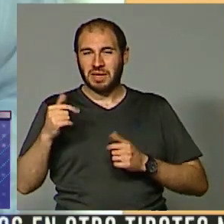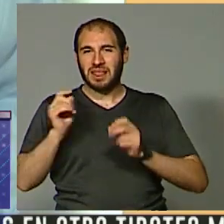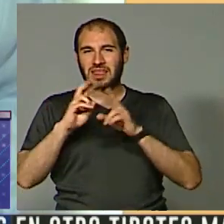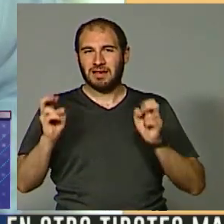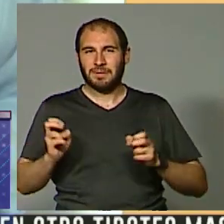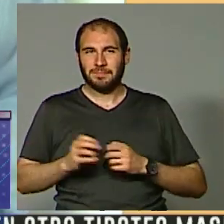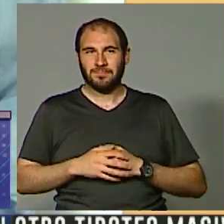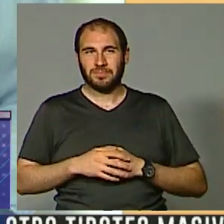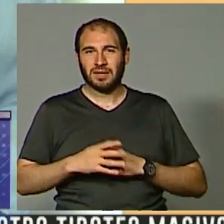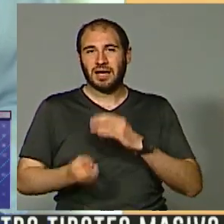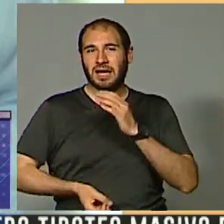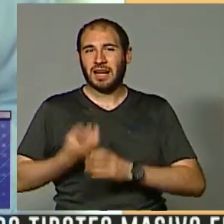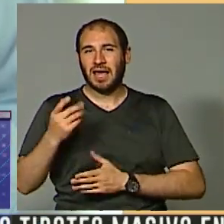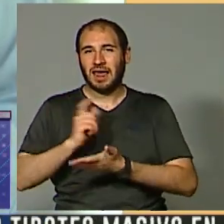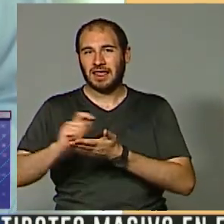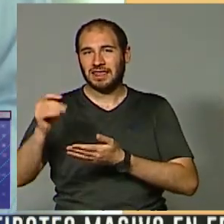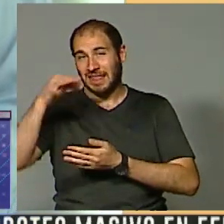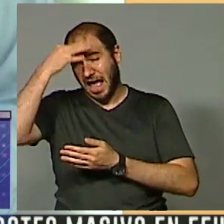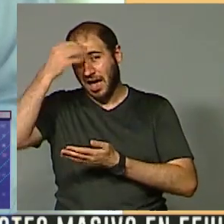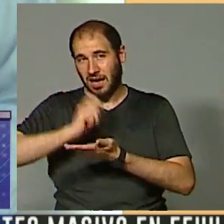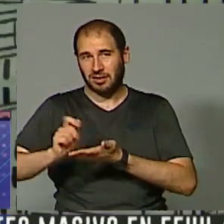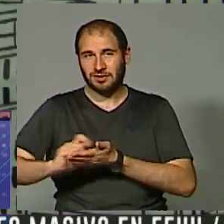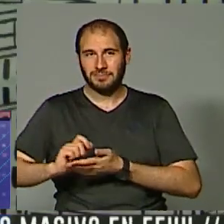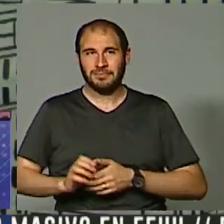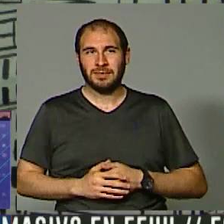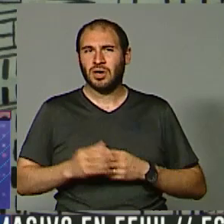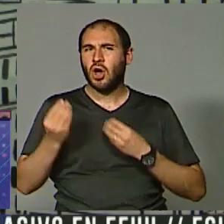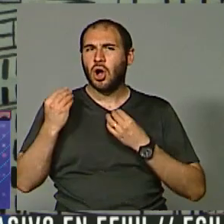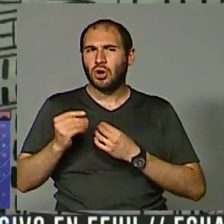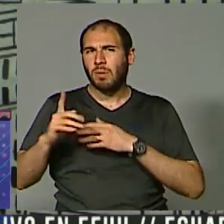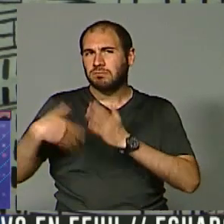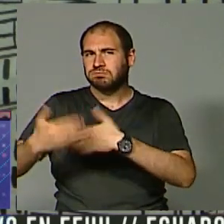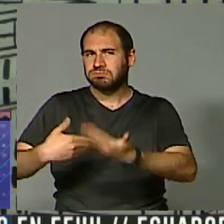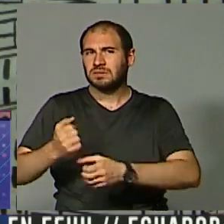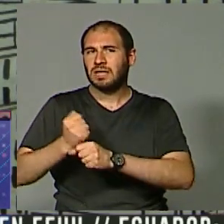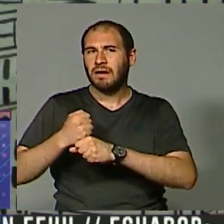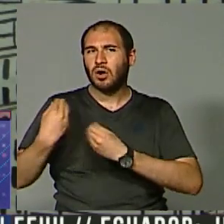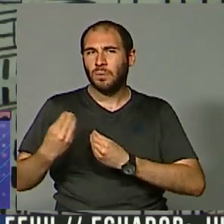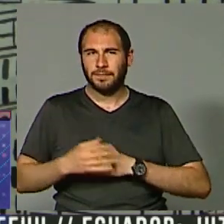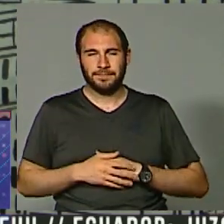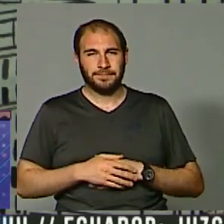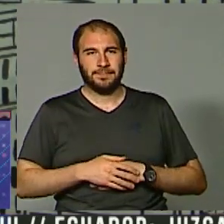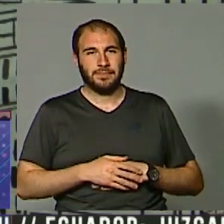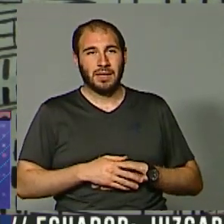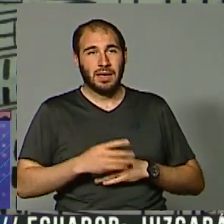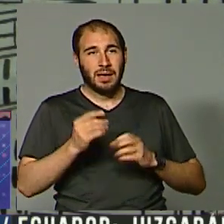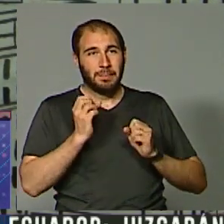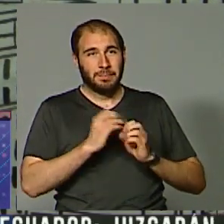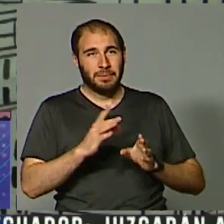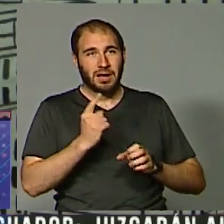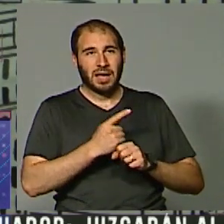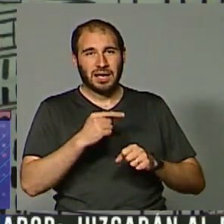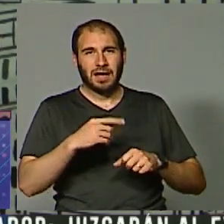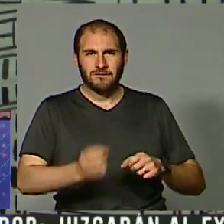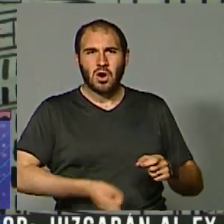de crear una obra de teatro en este caso. ¿Cómo hiciste para llevar adelante ese trabajo? Mira, por empezar tenía